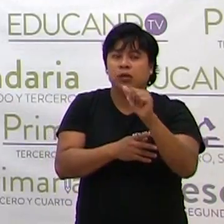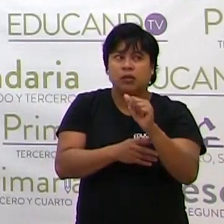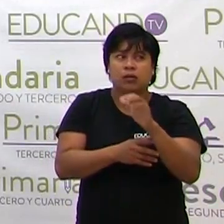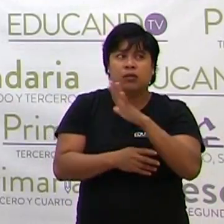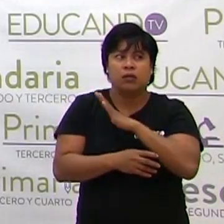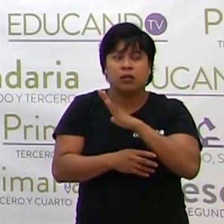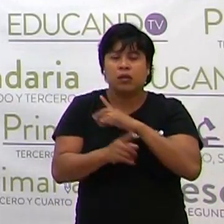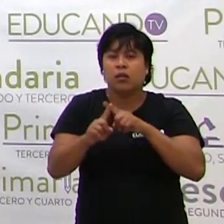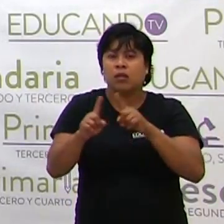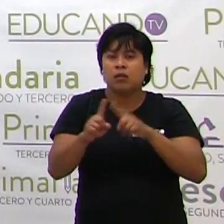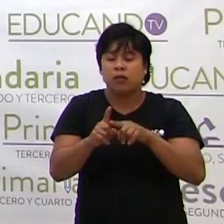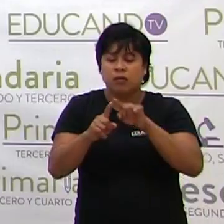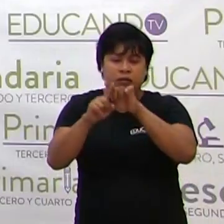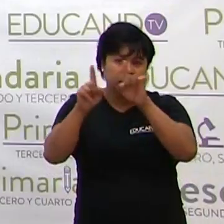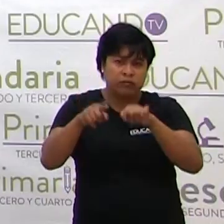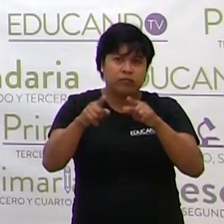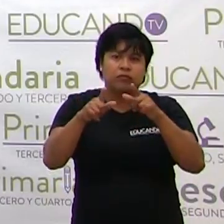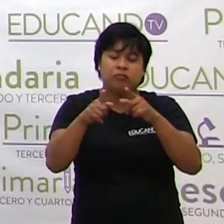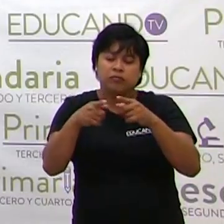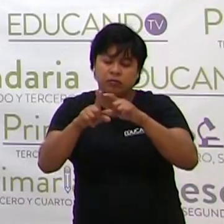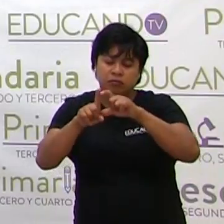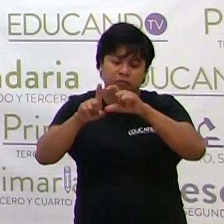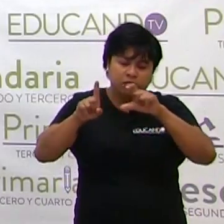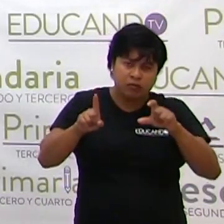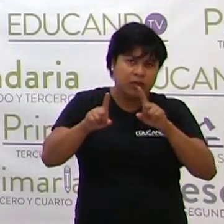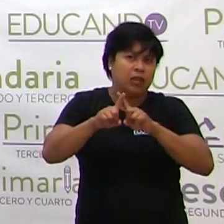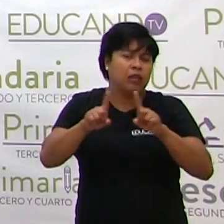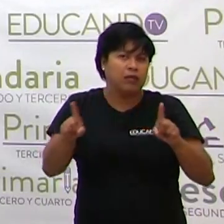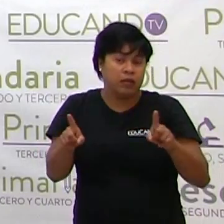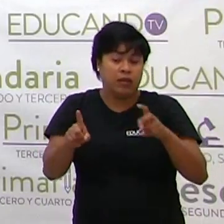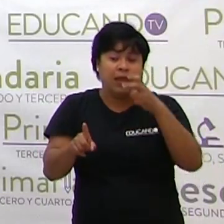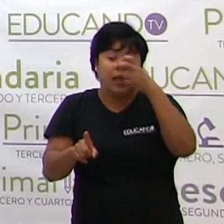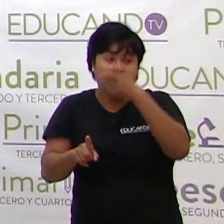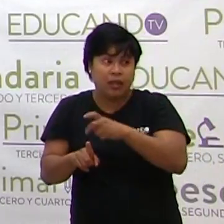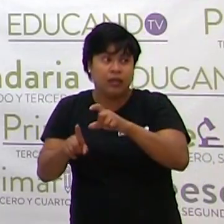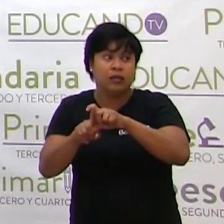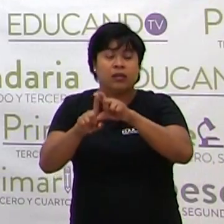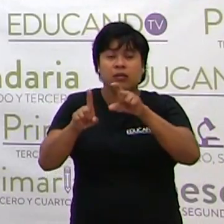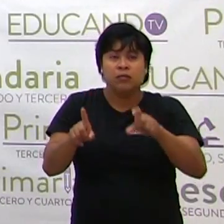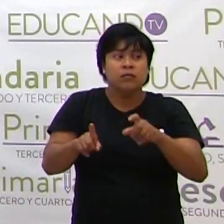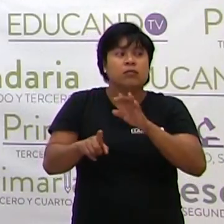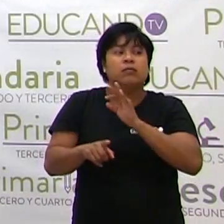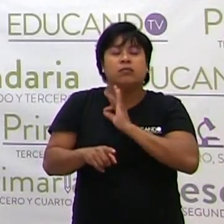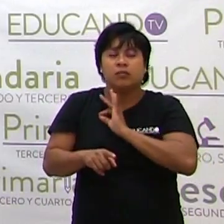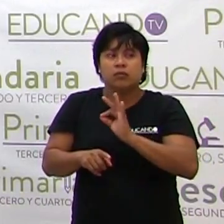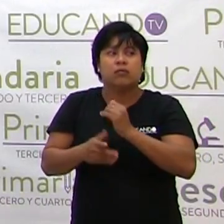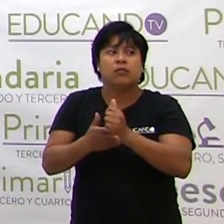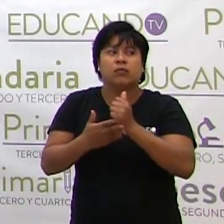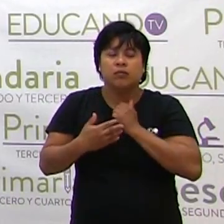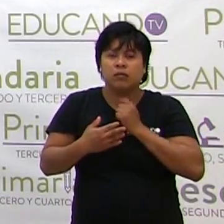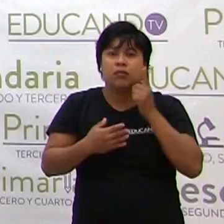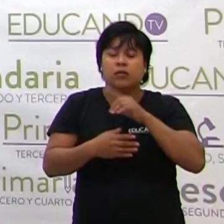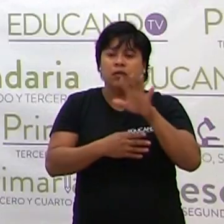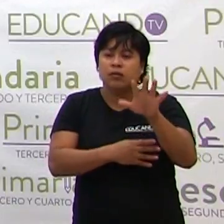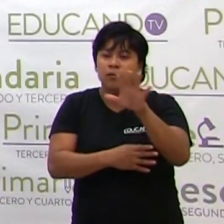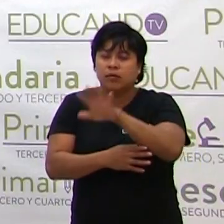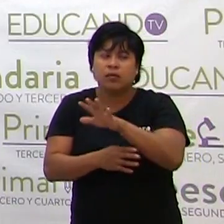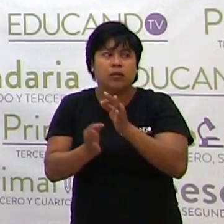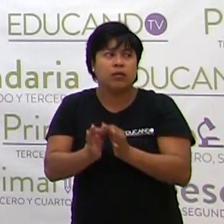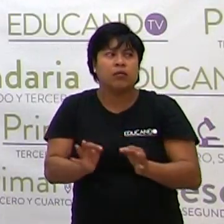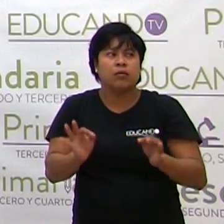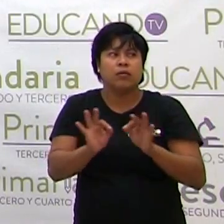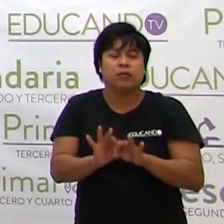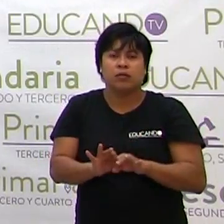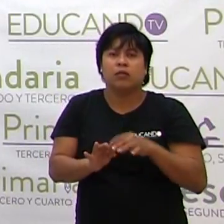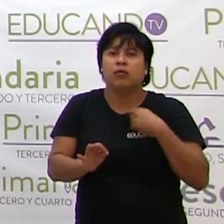Tiene diferentes rectángulos. Y estos rectángulos nos permiten clasificar y entender partes importantes